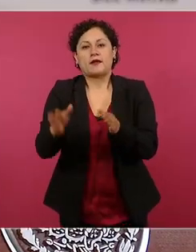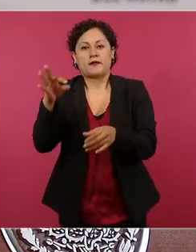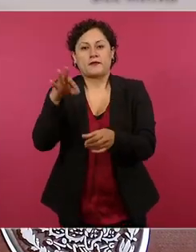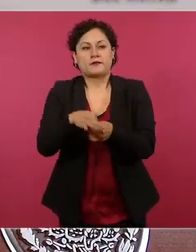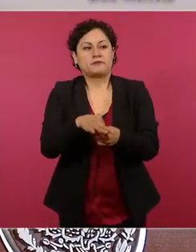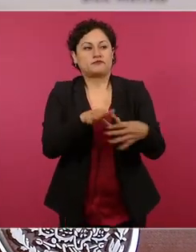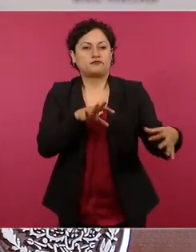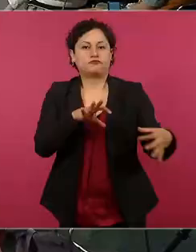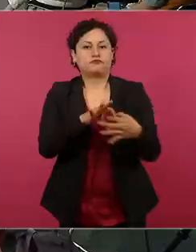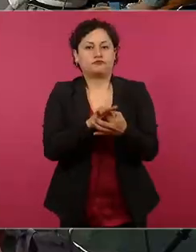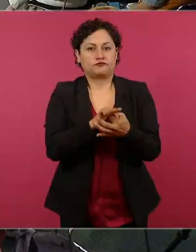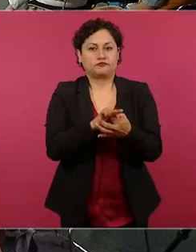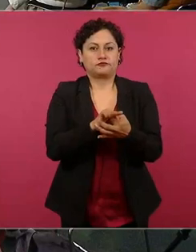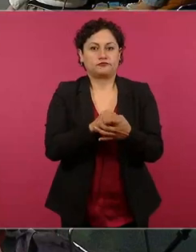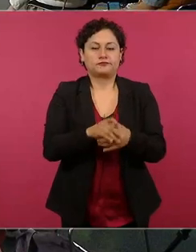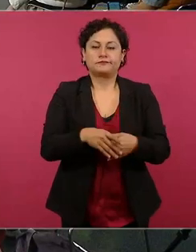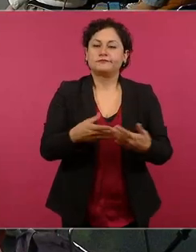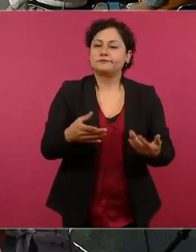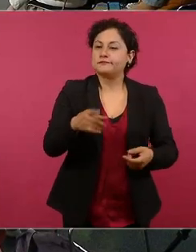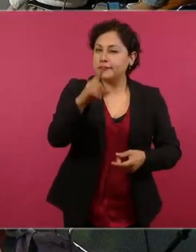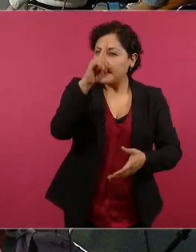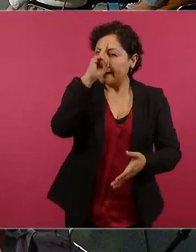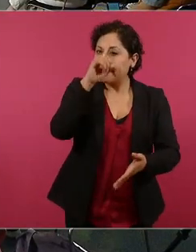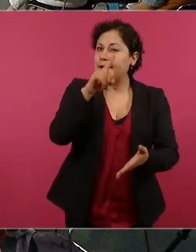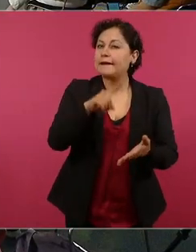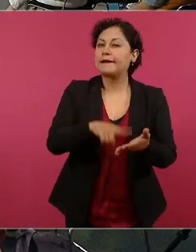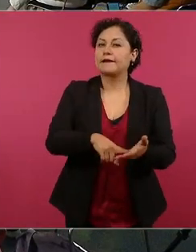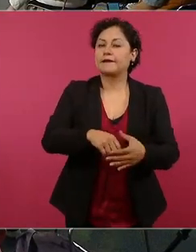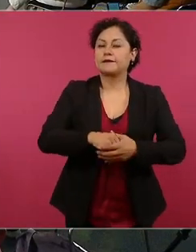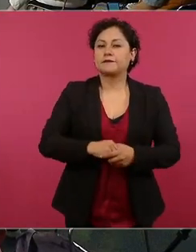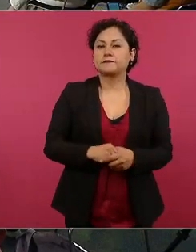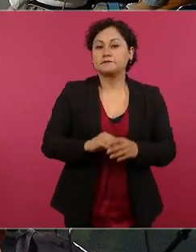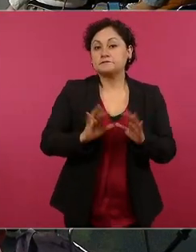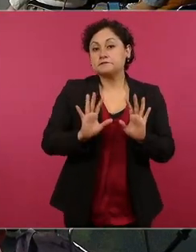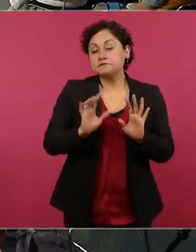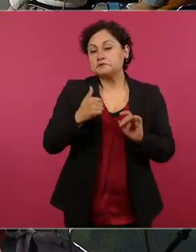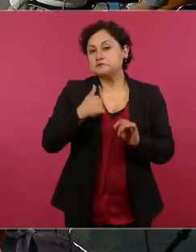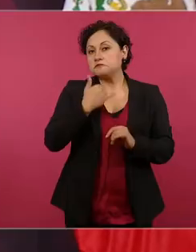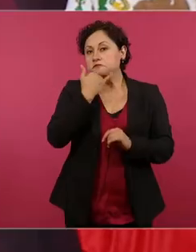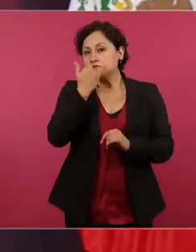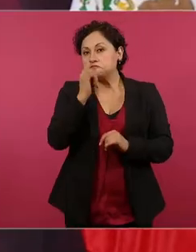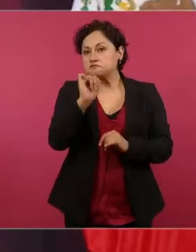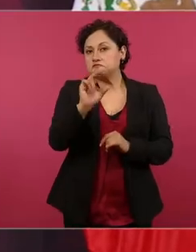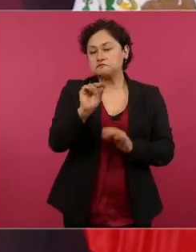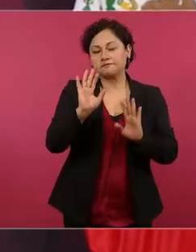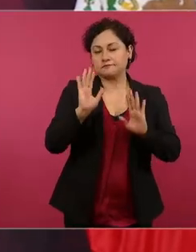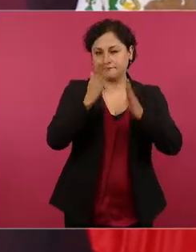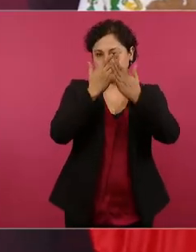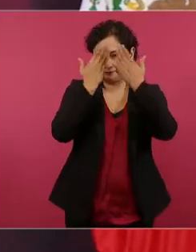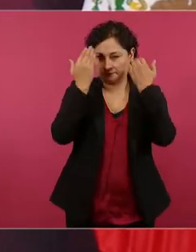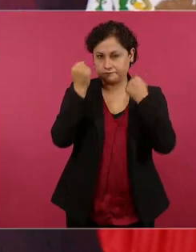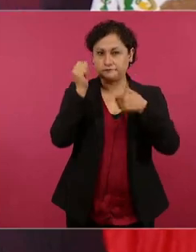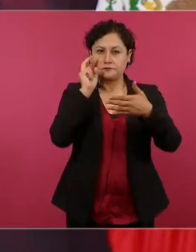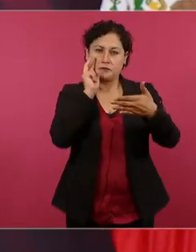No sé si me equivoqué, pero no vi. Ponen a varios estados.